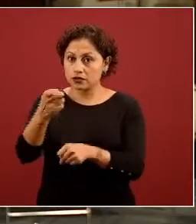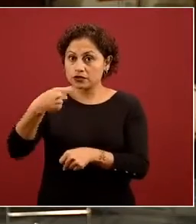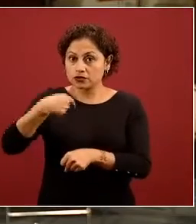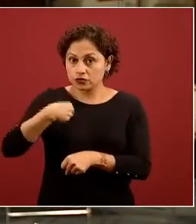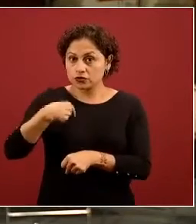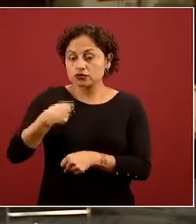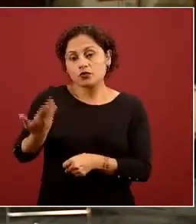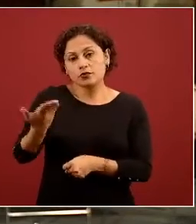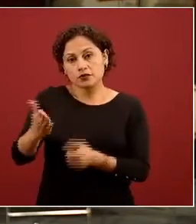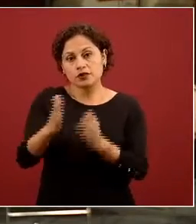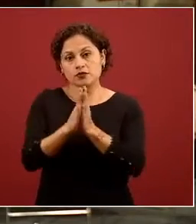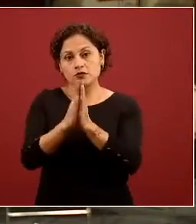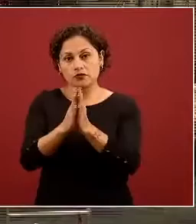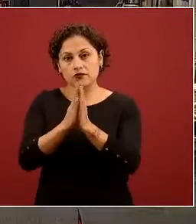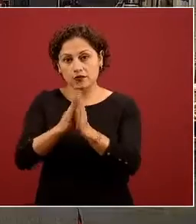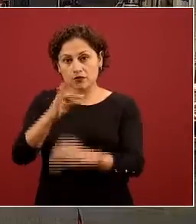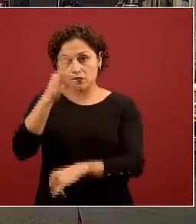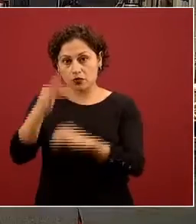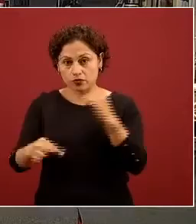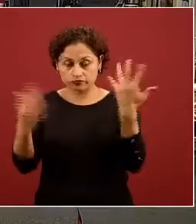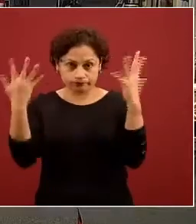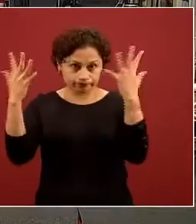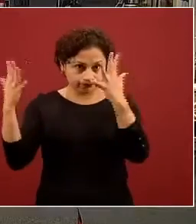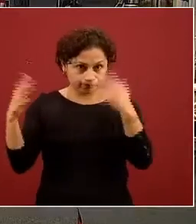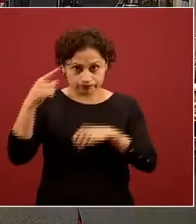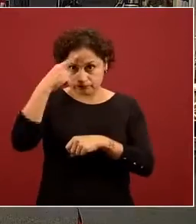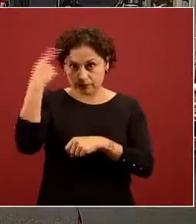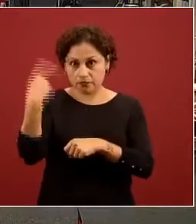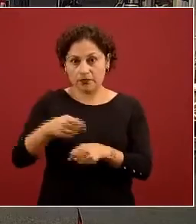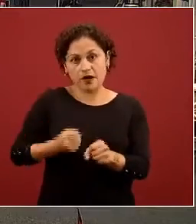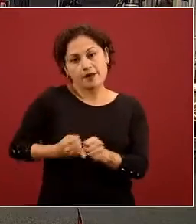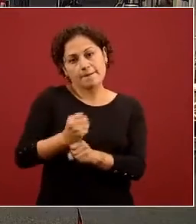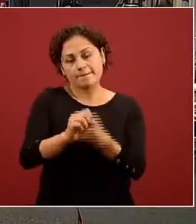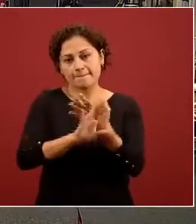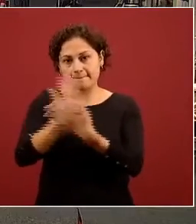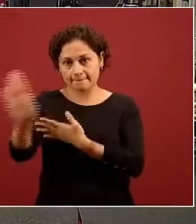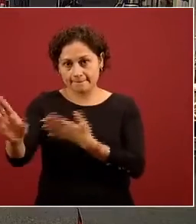personal de salud para terminar con la violencia hacia el personal. Gracias, hagámoslo.